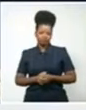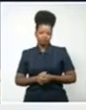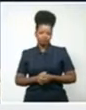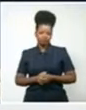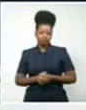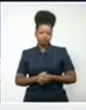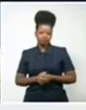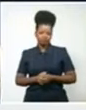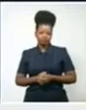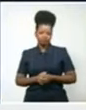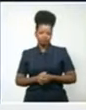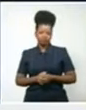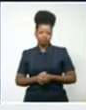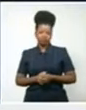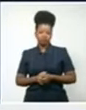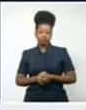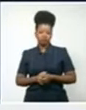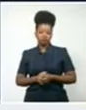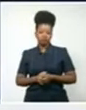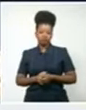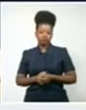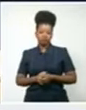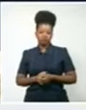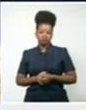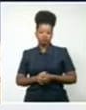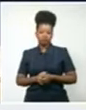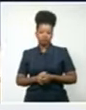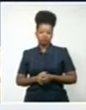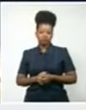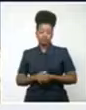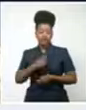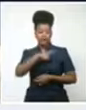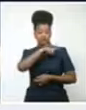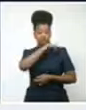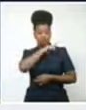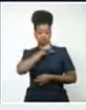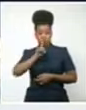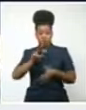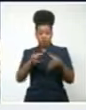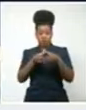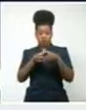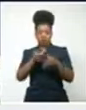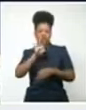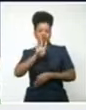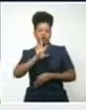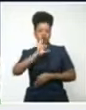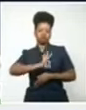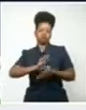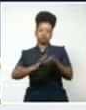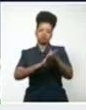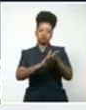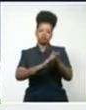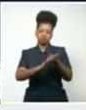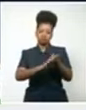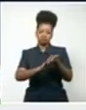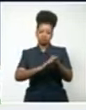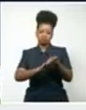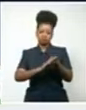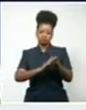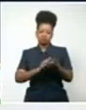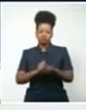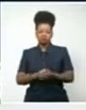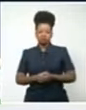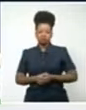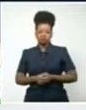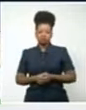4 de los casos positivos que se diagnosticaron ayer son asintomáticos. Eso,